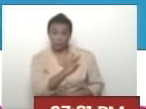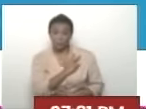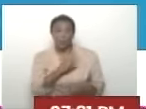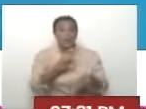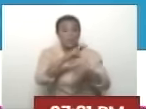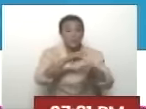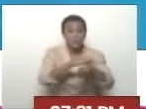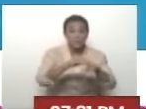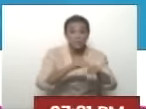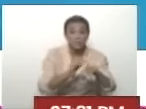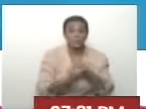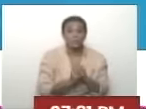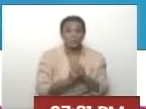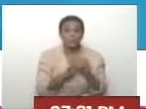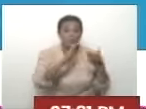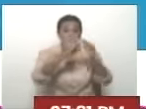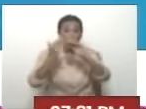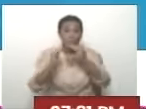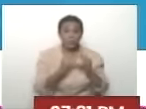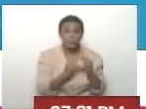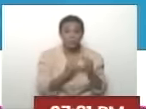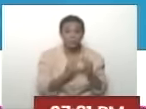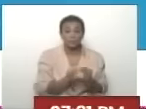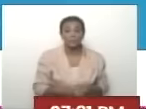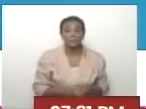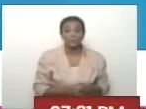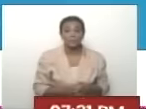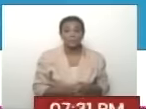Esquerri de la Mancomunidad de Dominica,